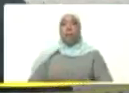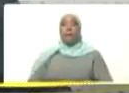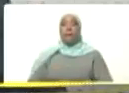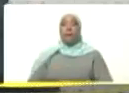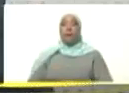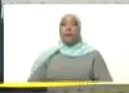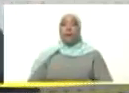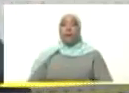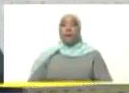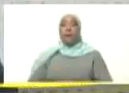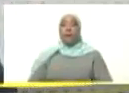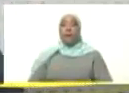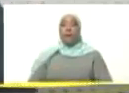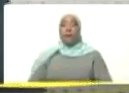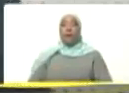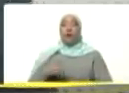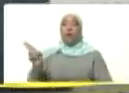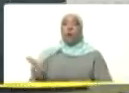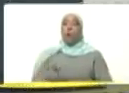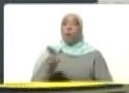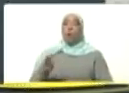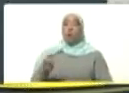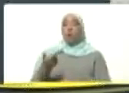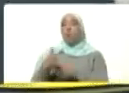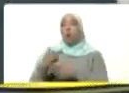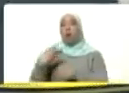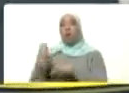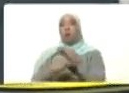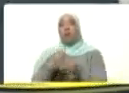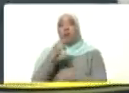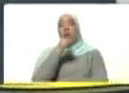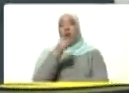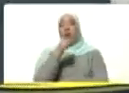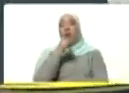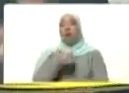They use every device. Utilizan cualquier medio.